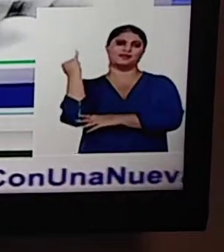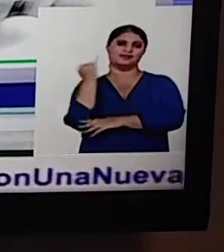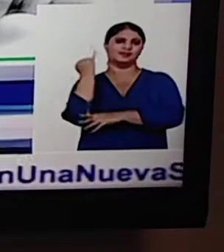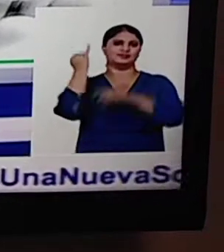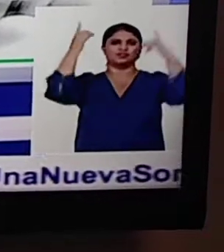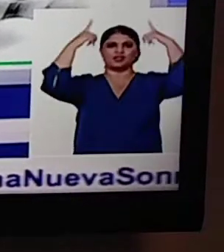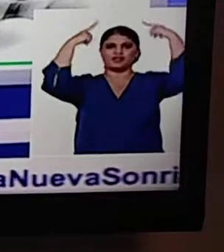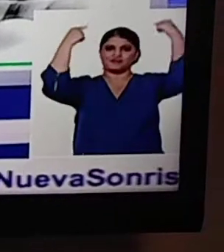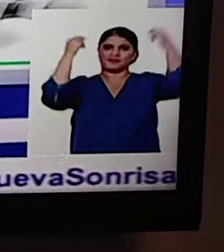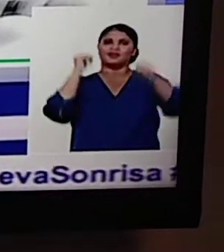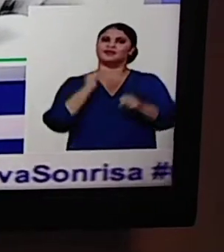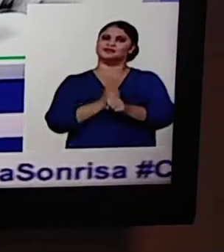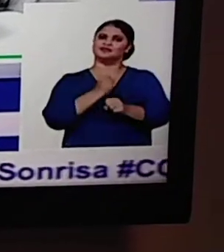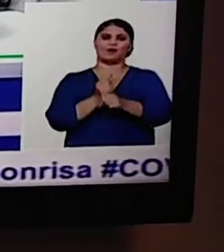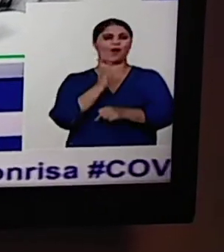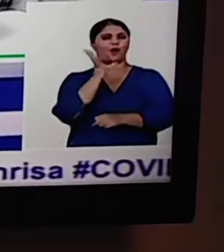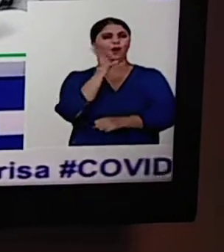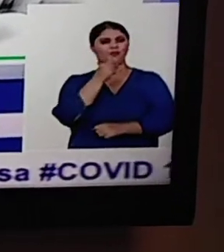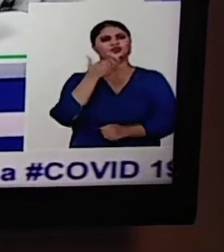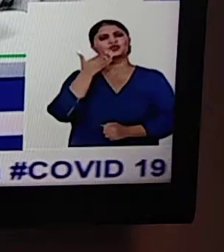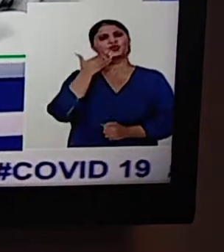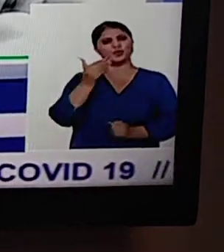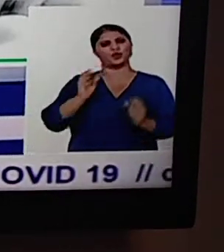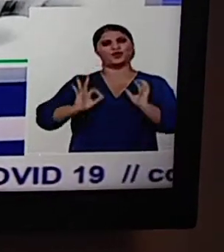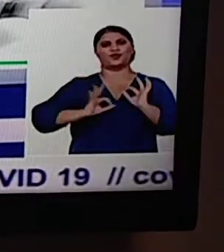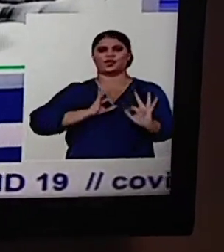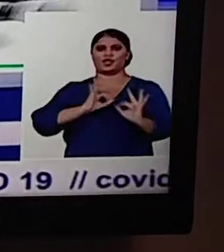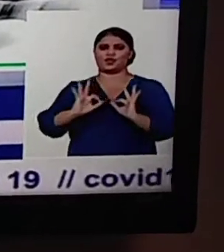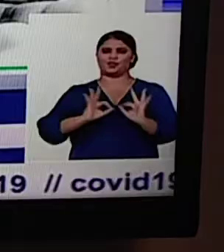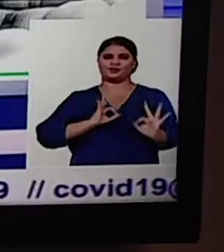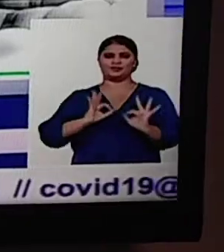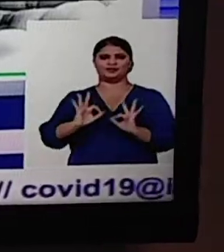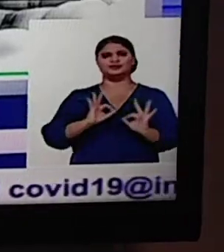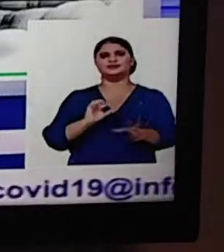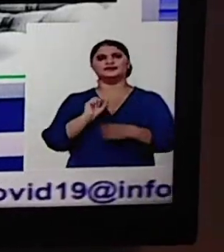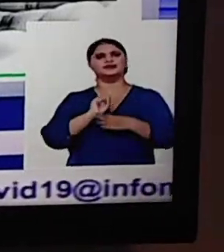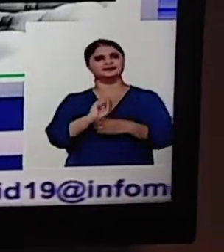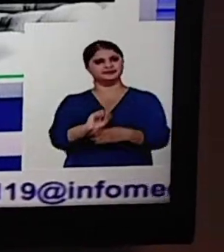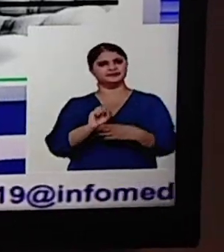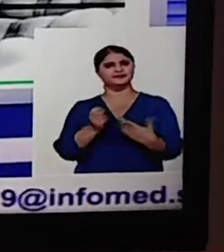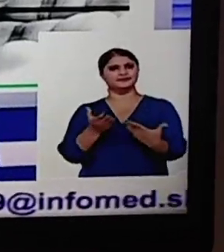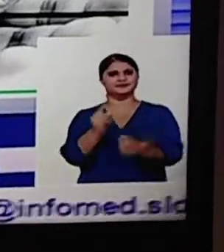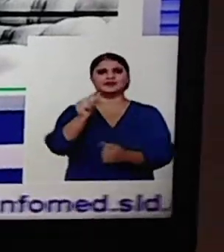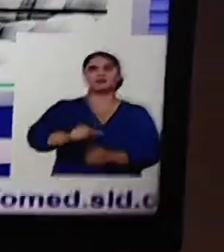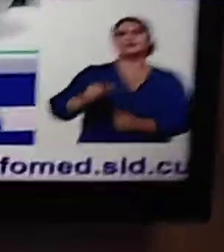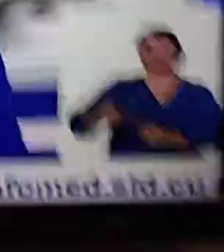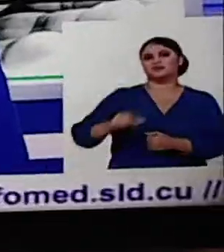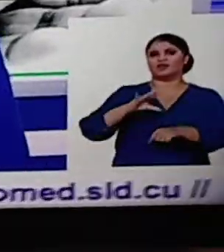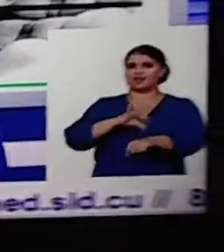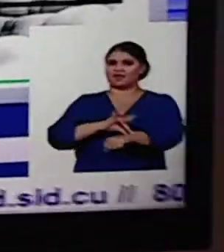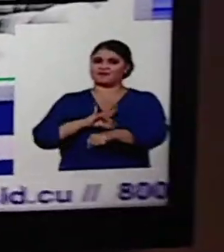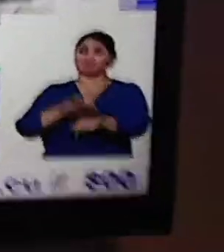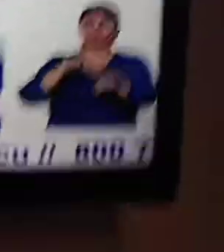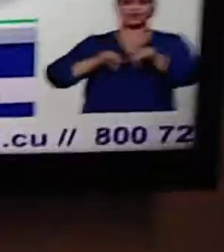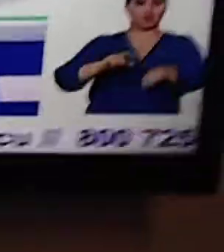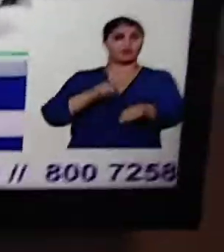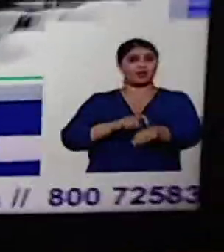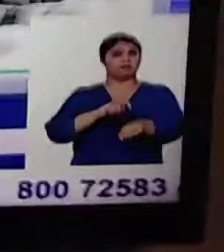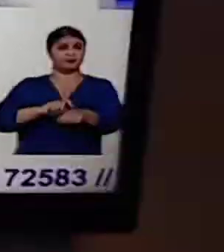profesión que acompaña, asiste, cuida y brinda amor a los pacientes. En la batalla contra la COVID-19, la labor de los más